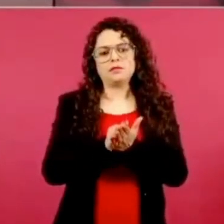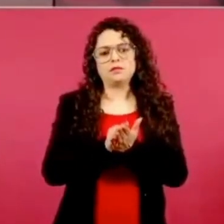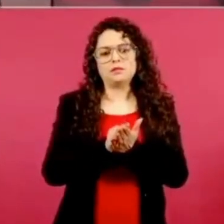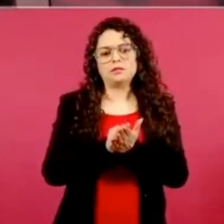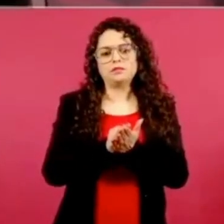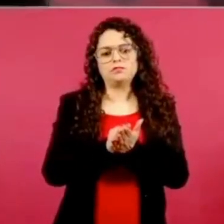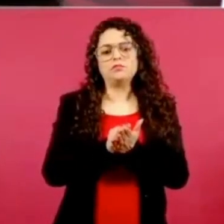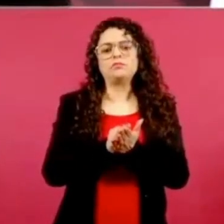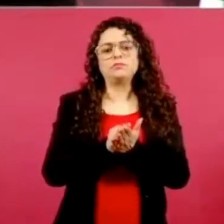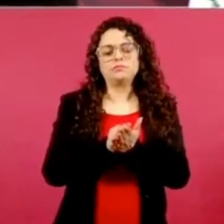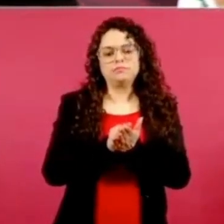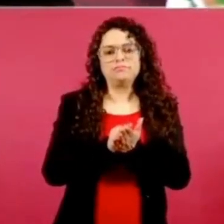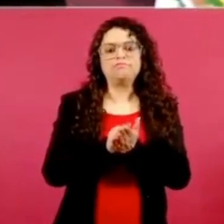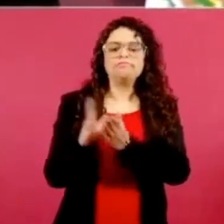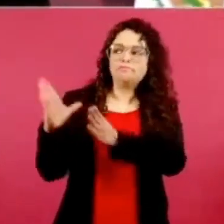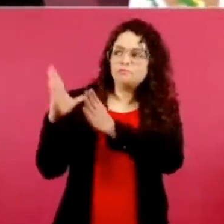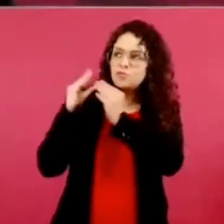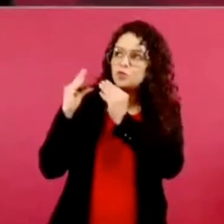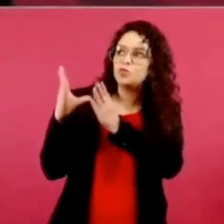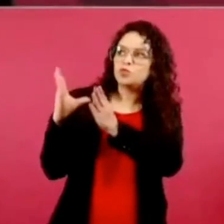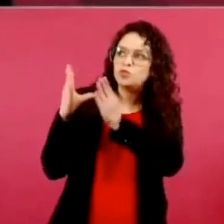que hemos heredado